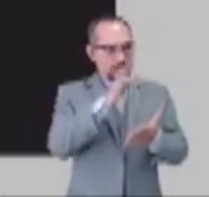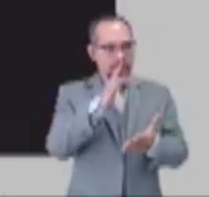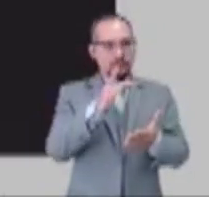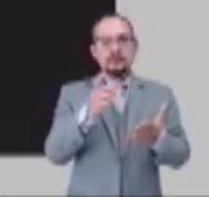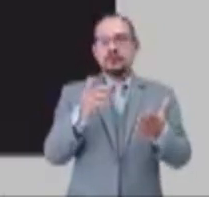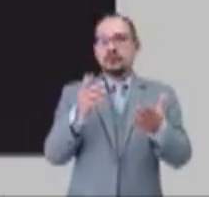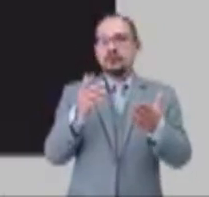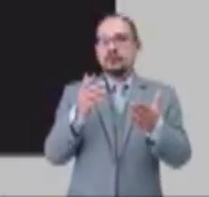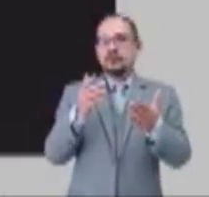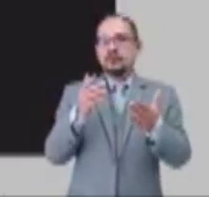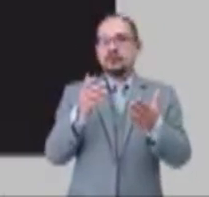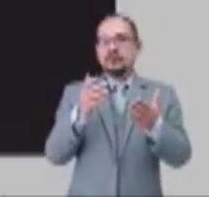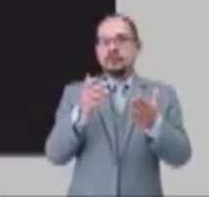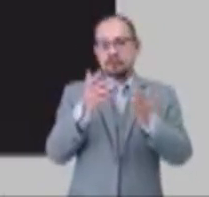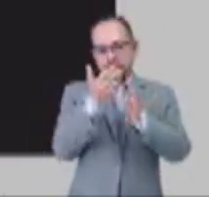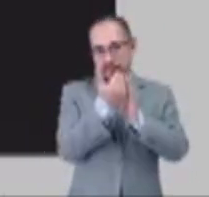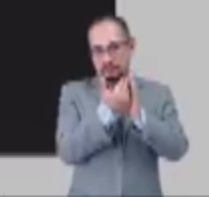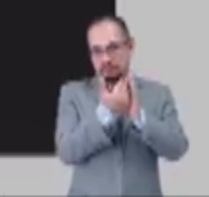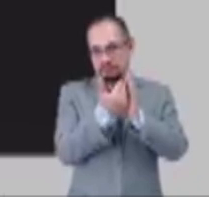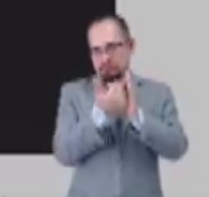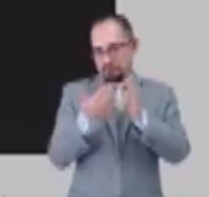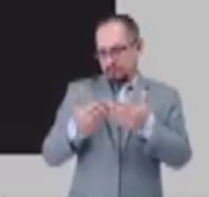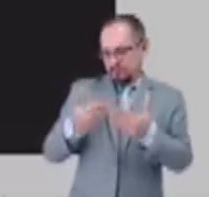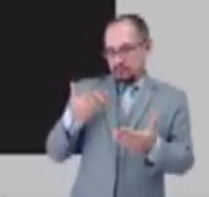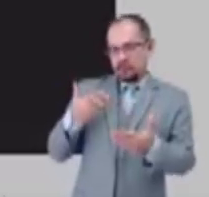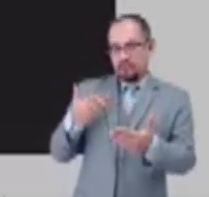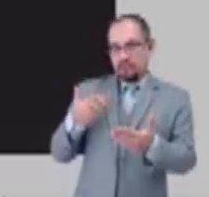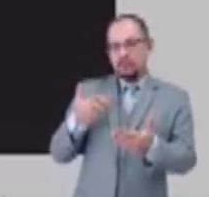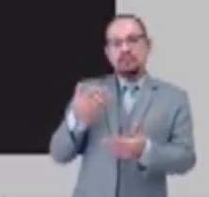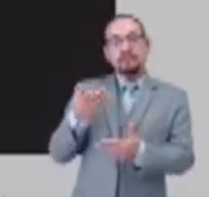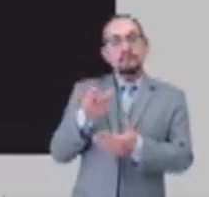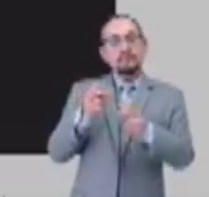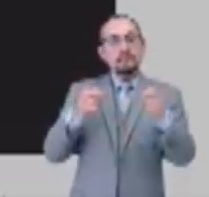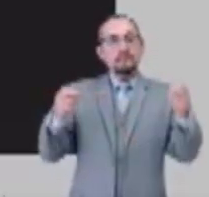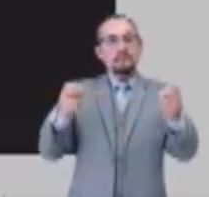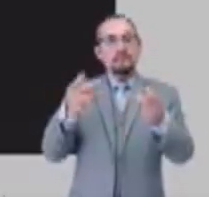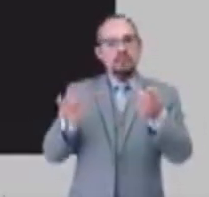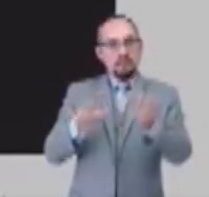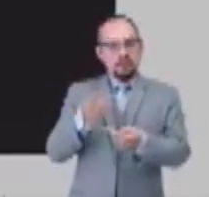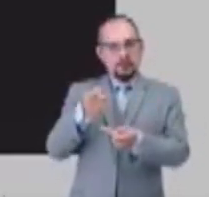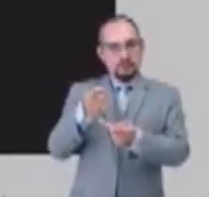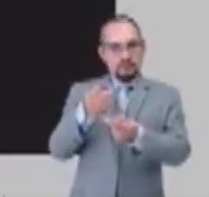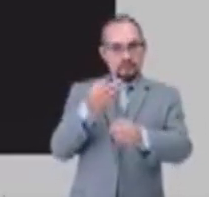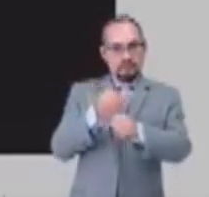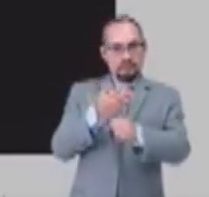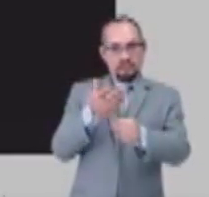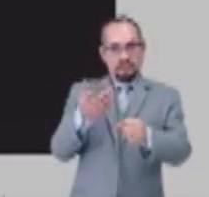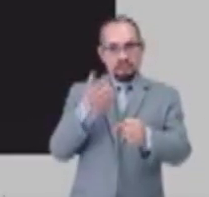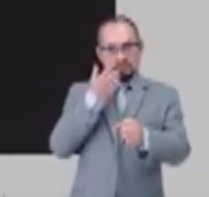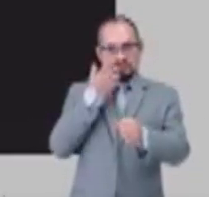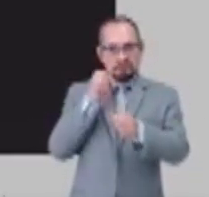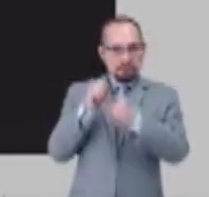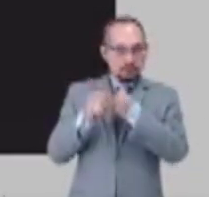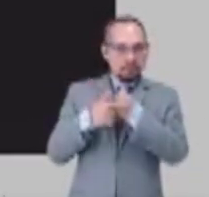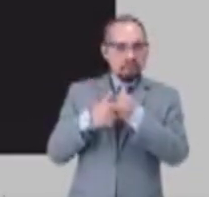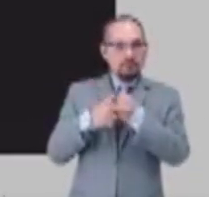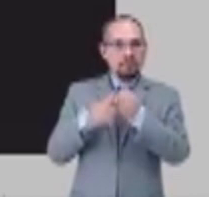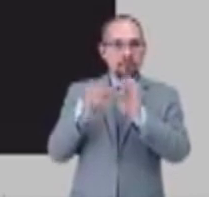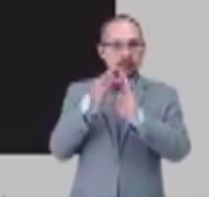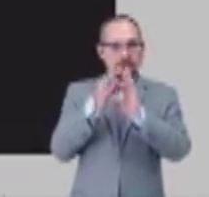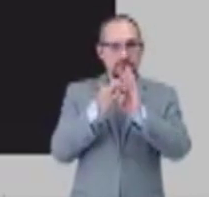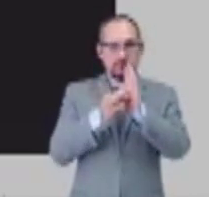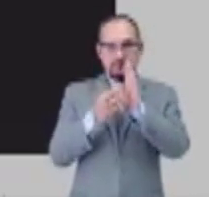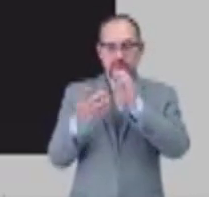que auxiliará a este instituto en la implementación y operación será la empresa podernet s adcb la cual